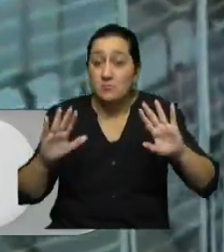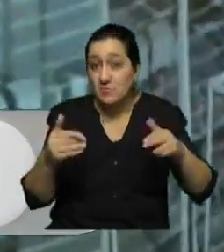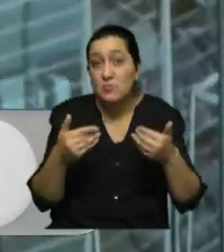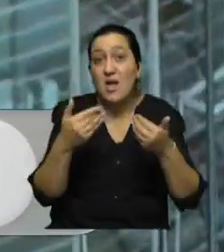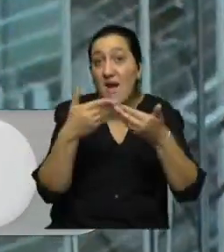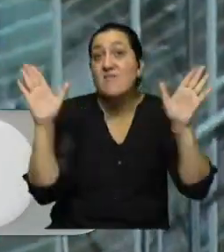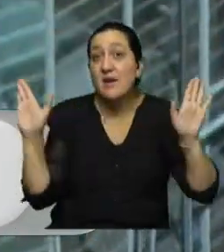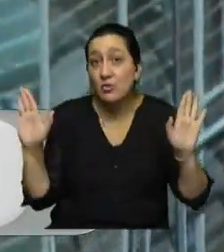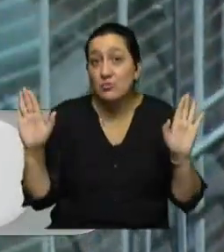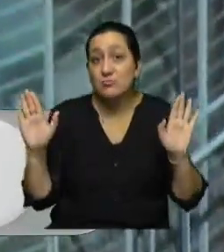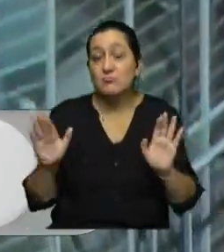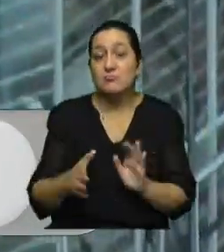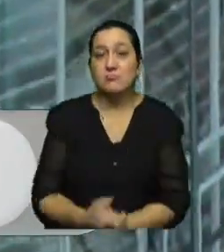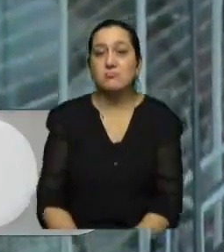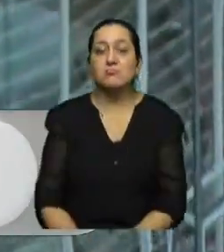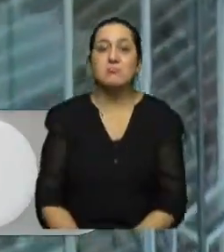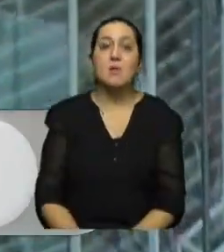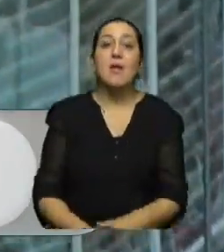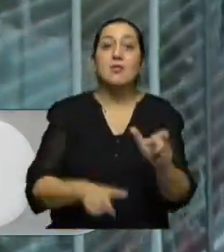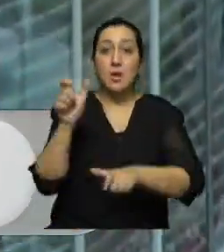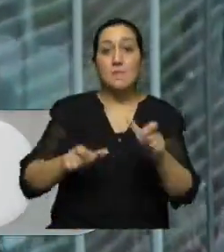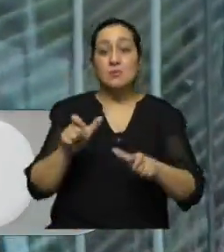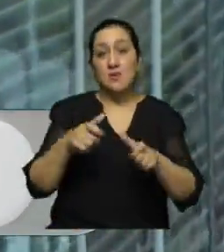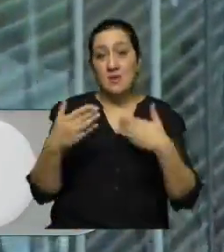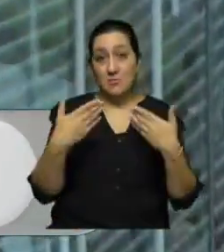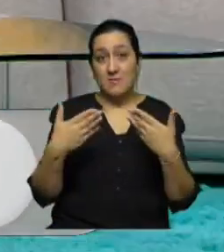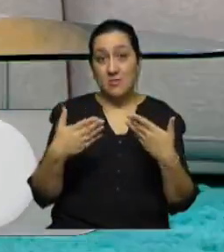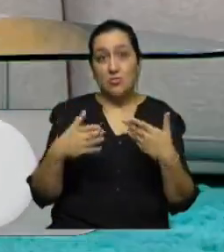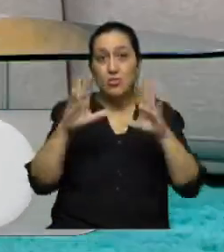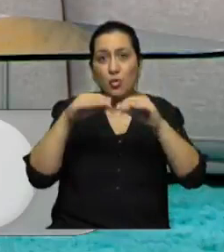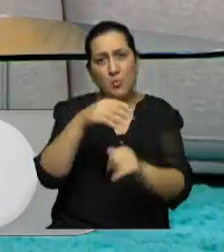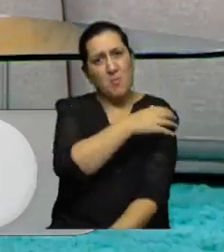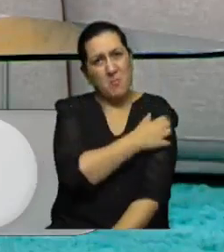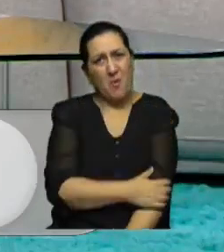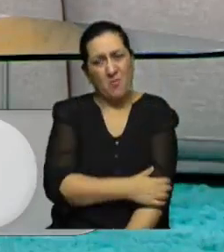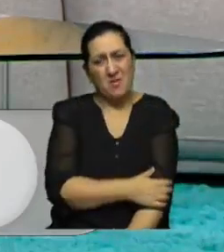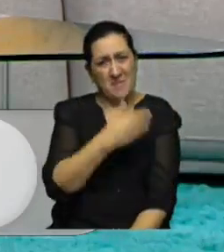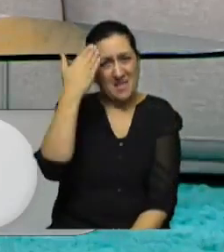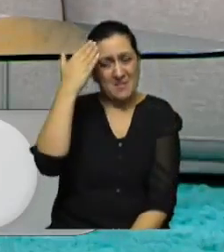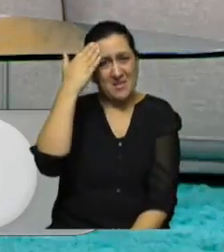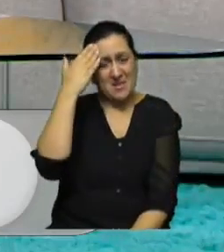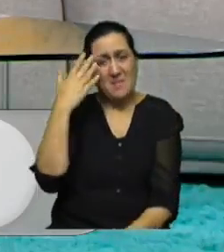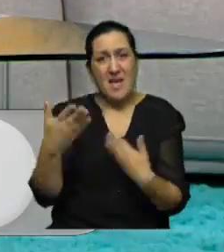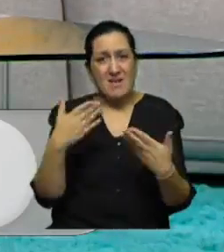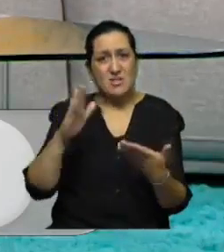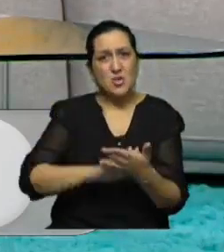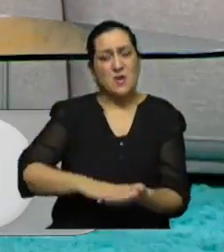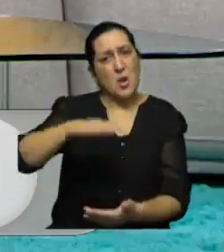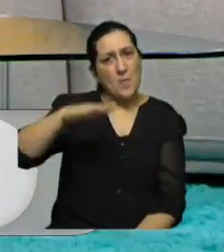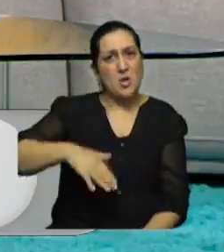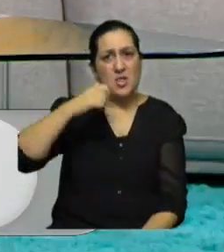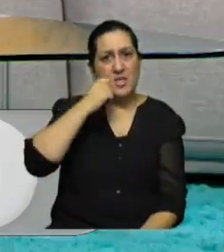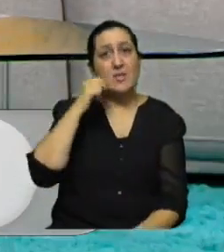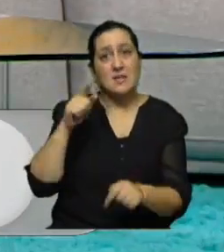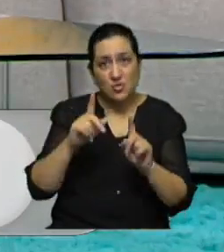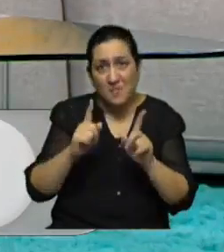eso es mucha pobreza. Estamos abiertos. De toda esta gente que estuvimos hablando, gente muy pobre mentalmente, como para decir ese tipo de cosas de los menores de edad, de las personas menores de 18 años. Eso